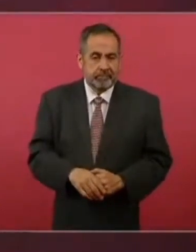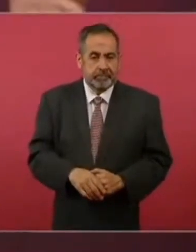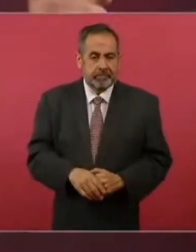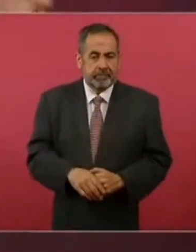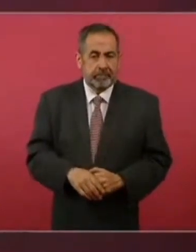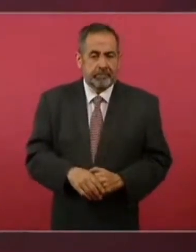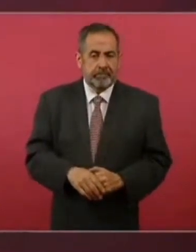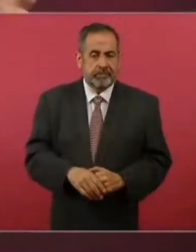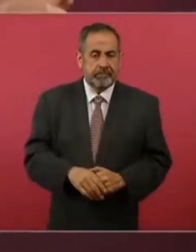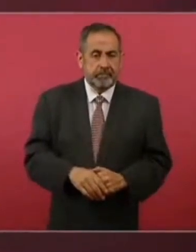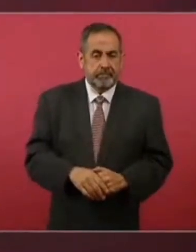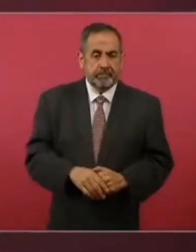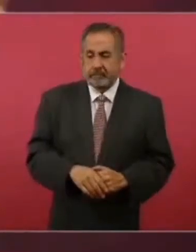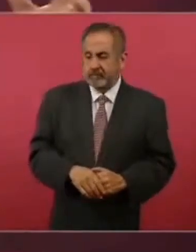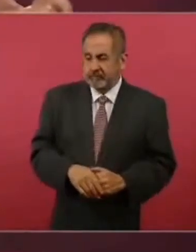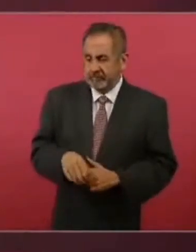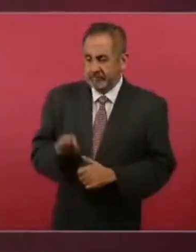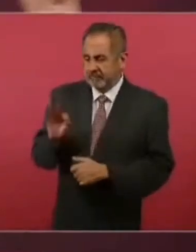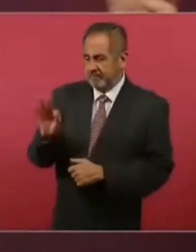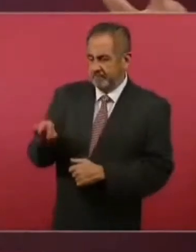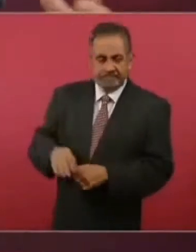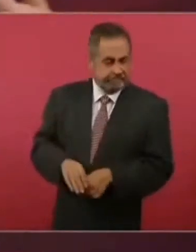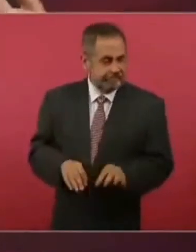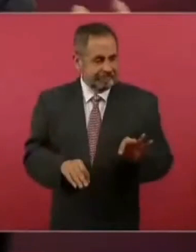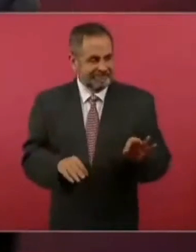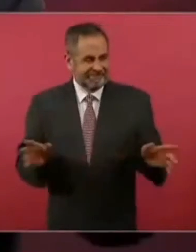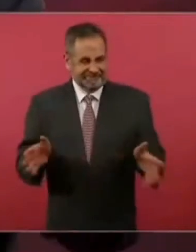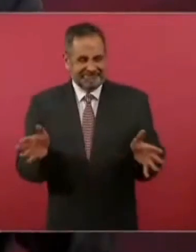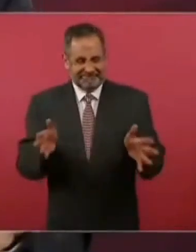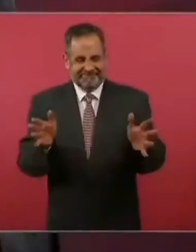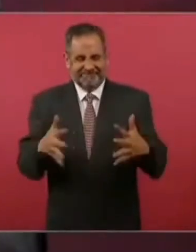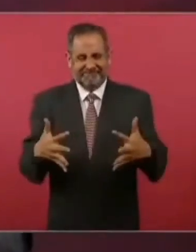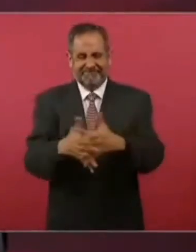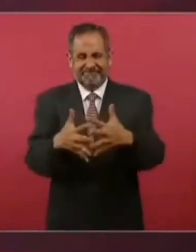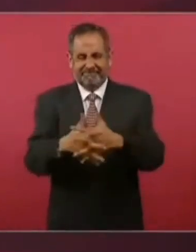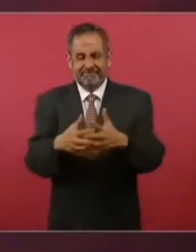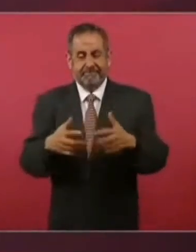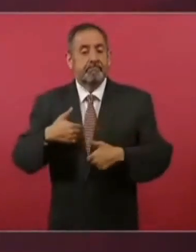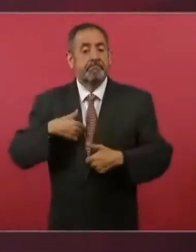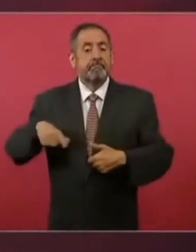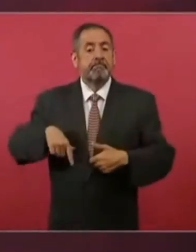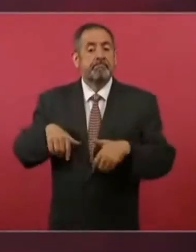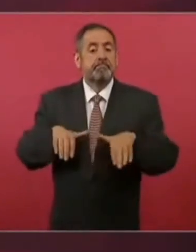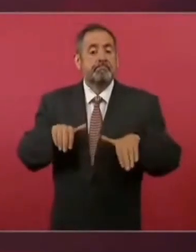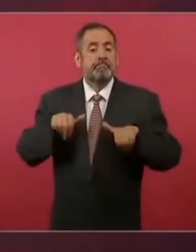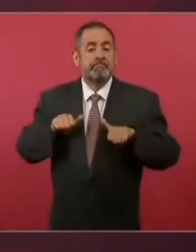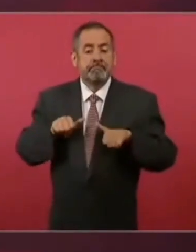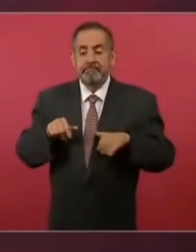Ponen a pelear al mismo pueblo, enfrentan a unos con otros.